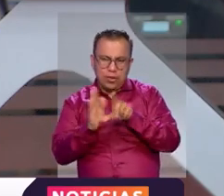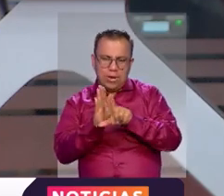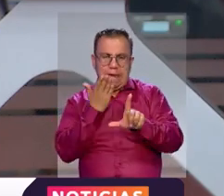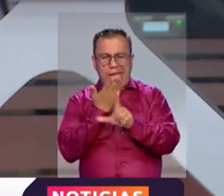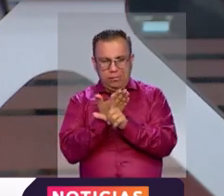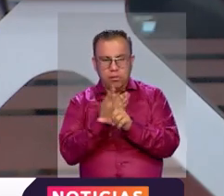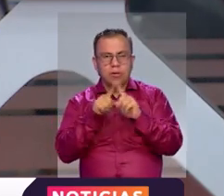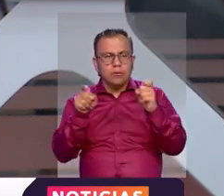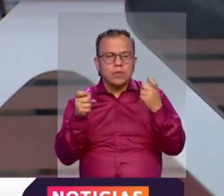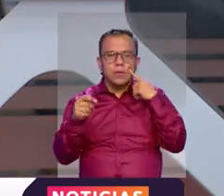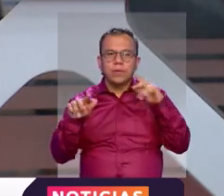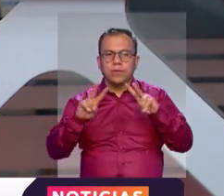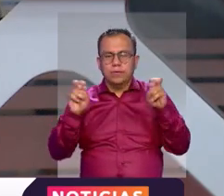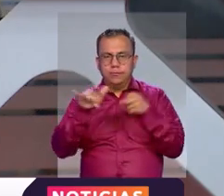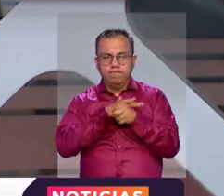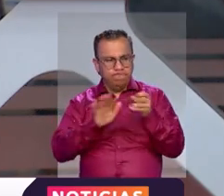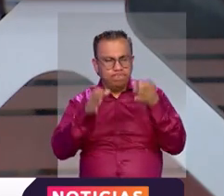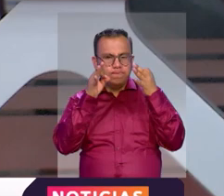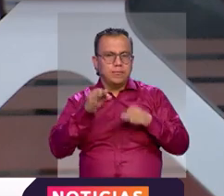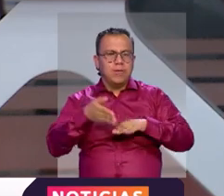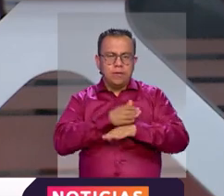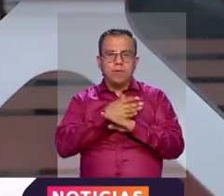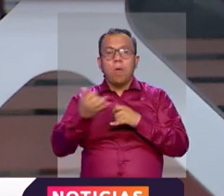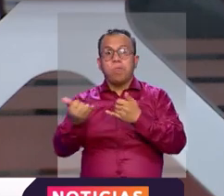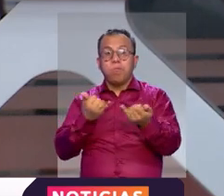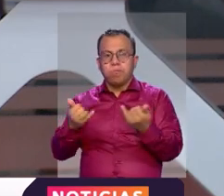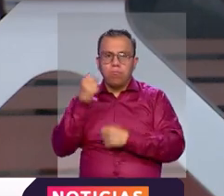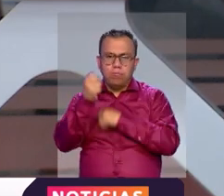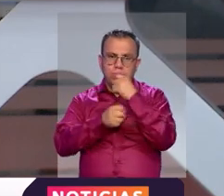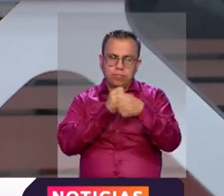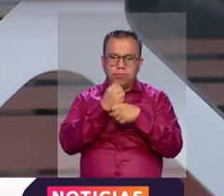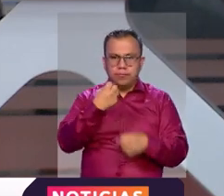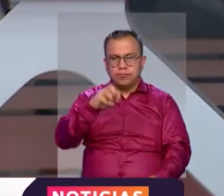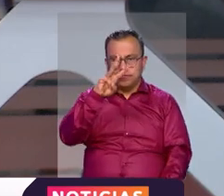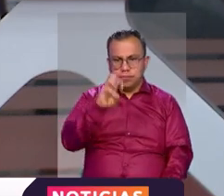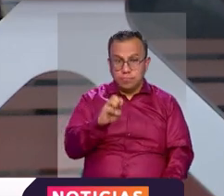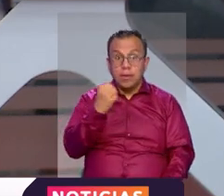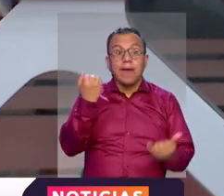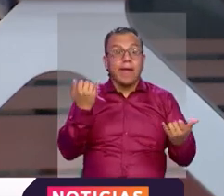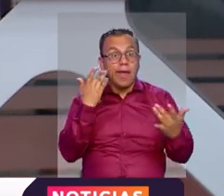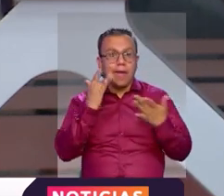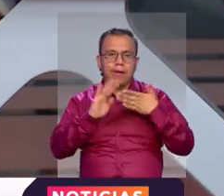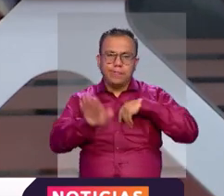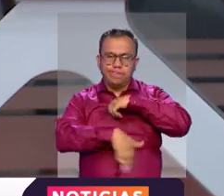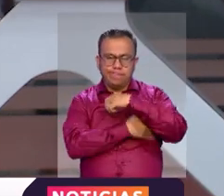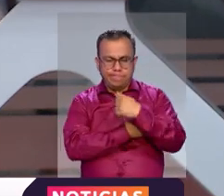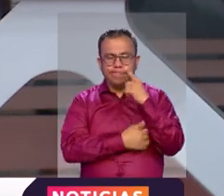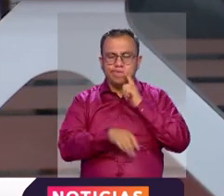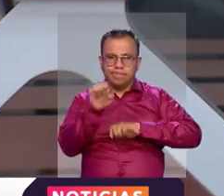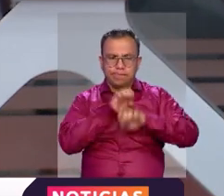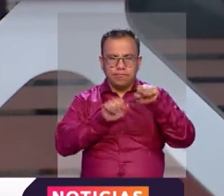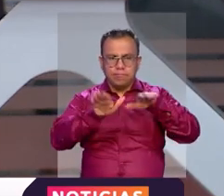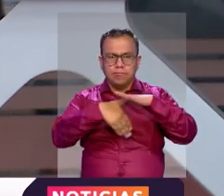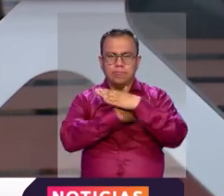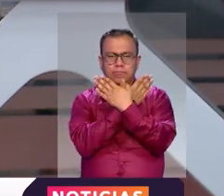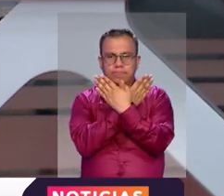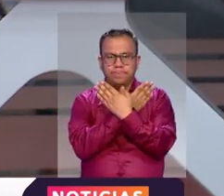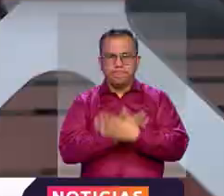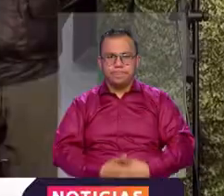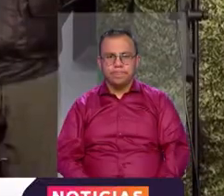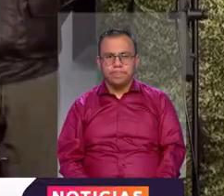ley en las que se tenga certeza de la presencia de menores de edad. Así lo anunció el ministro de la Defensa en las últimas